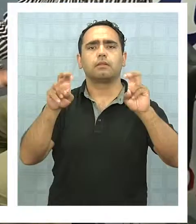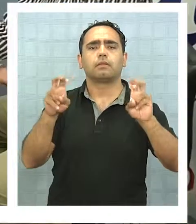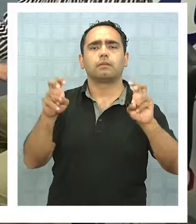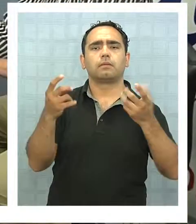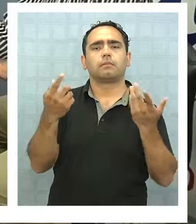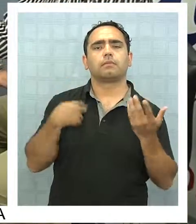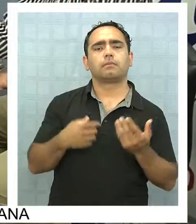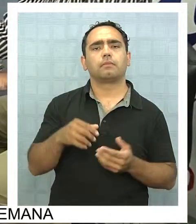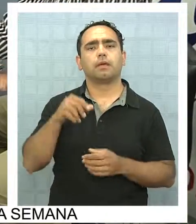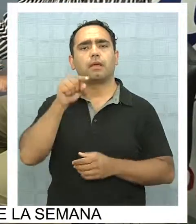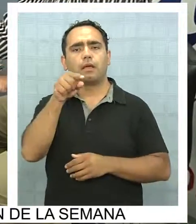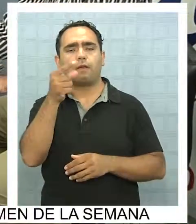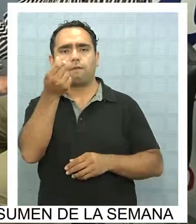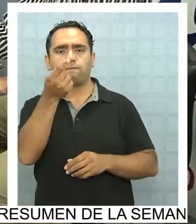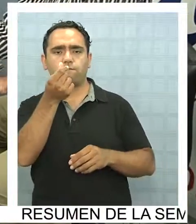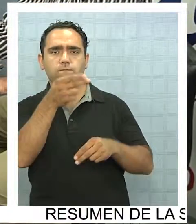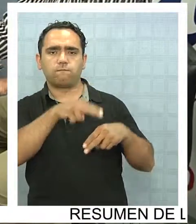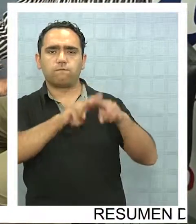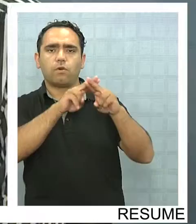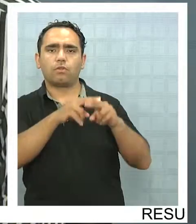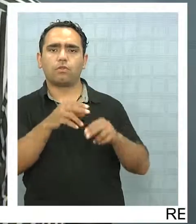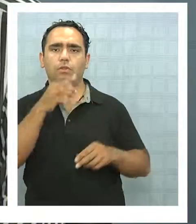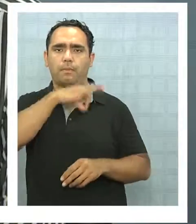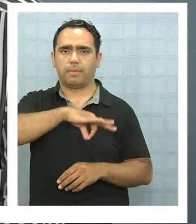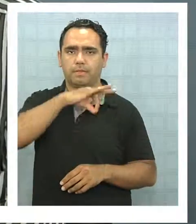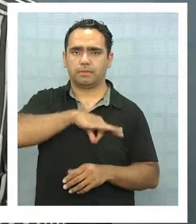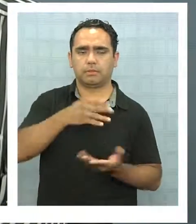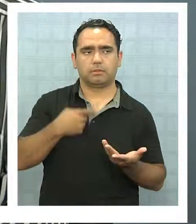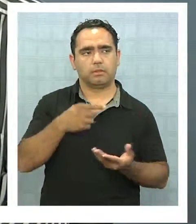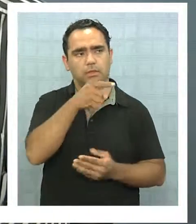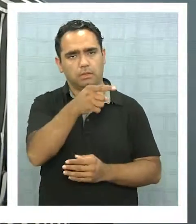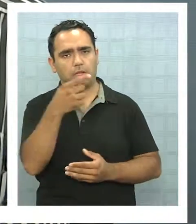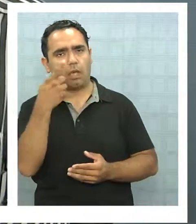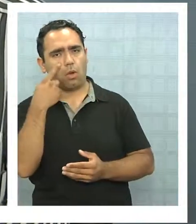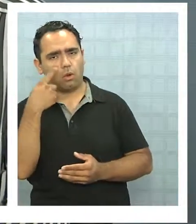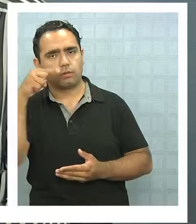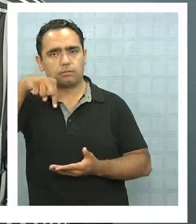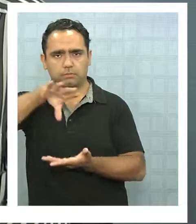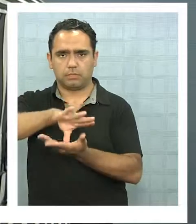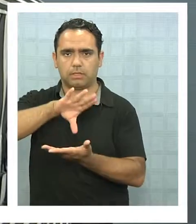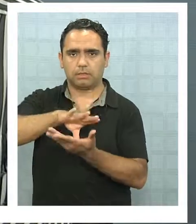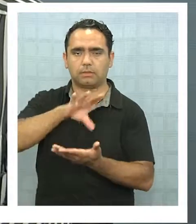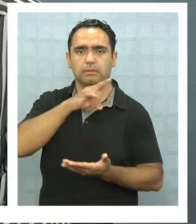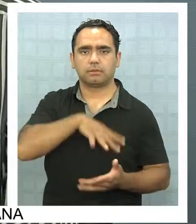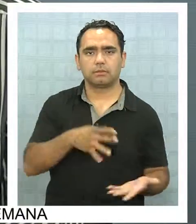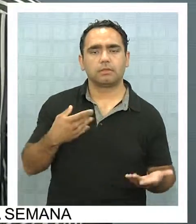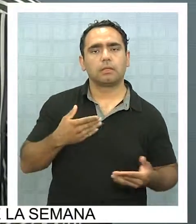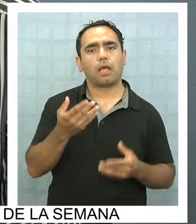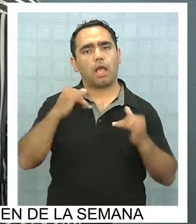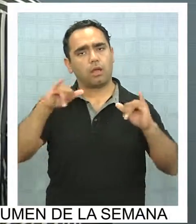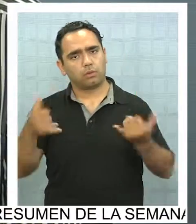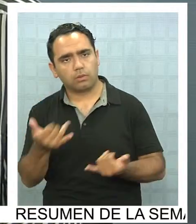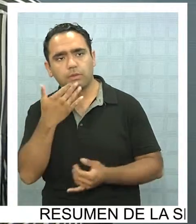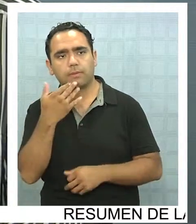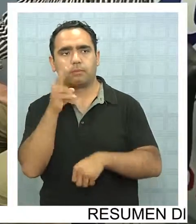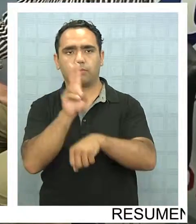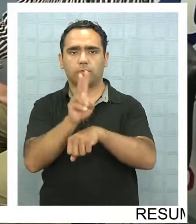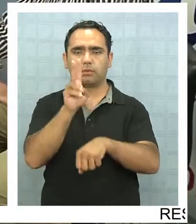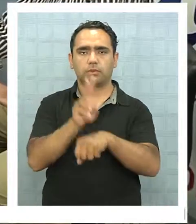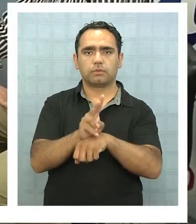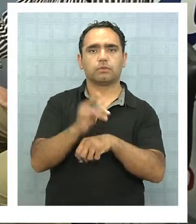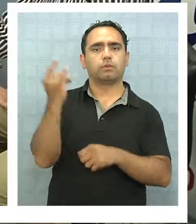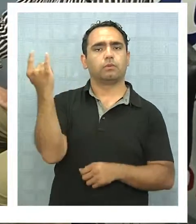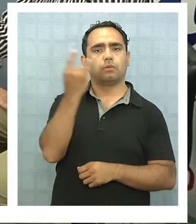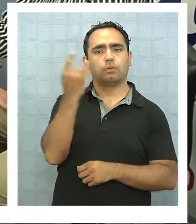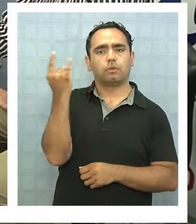fondos de pensiones, un especialista en el tema, un economista de reconocido prestigio en nuestro país y actualmente además cierto profesor de la